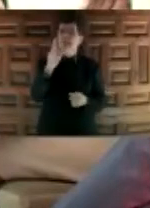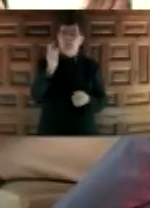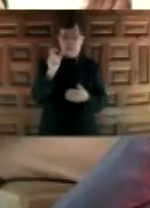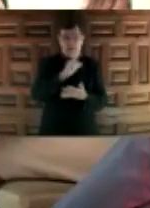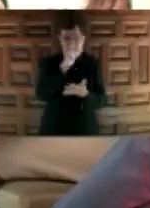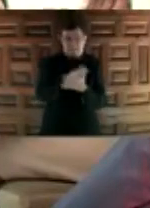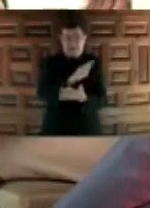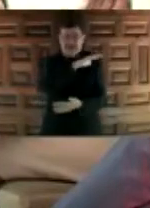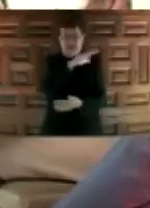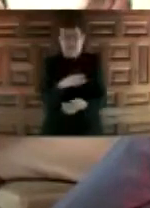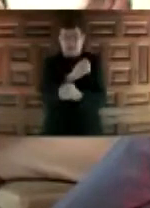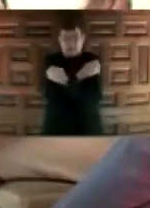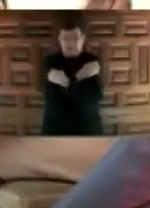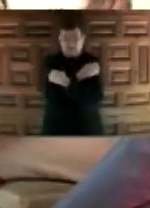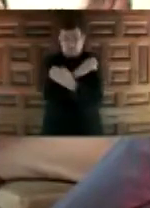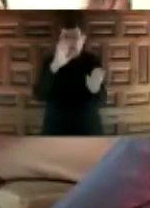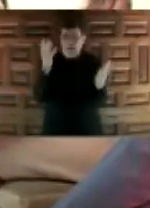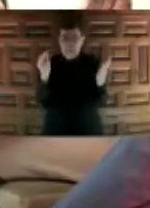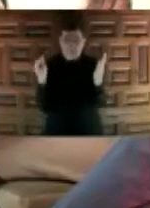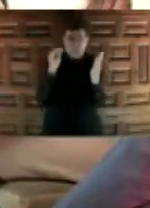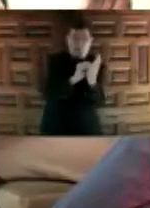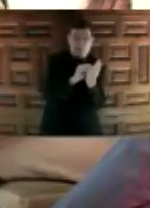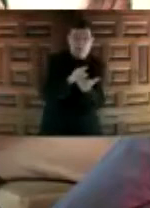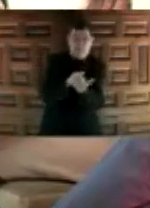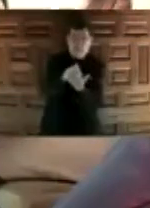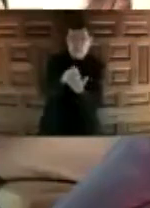en la Ley General de Educación como un